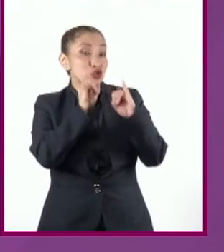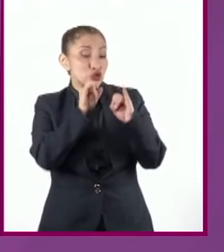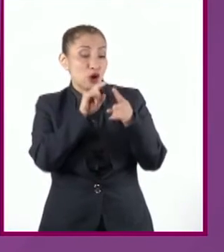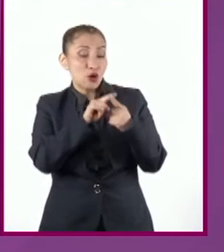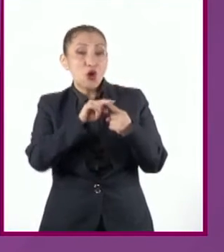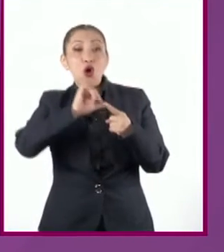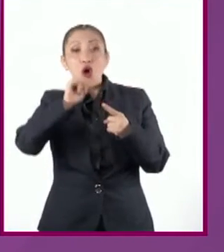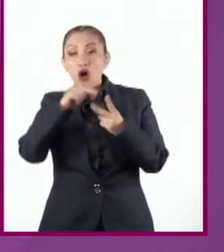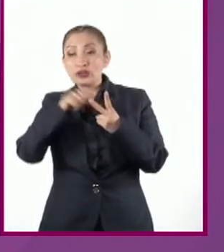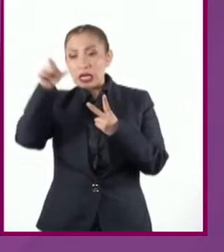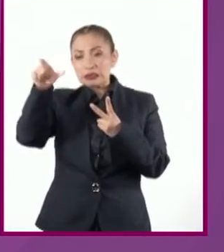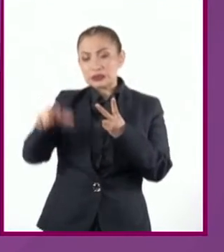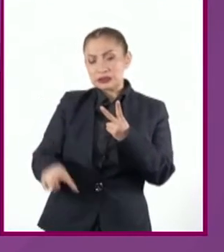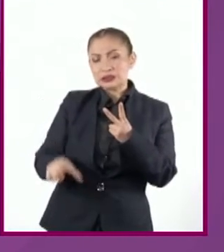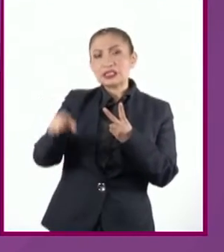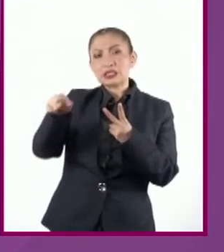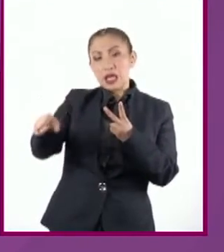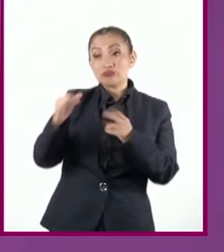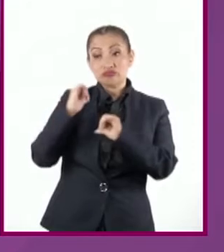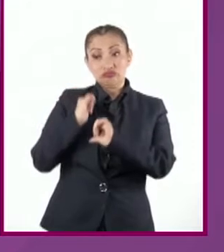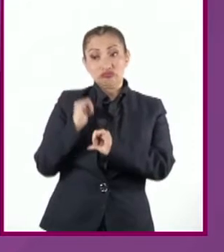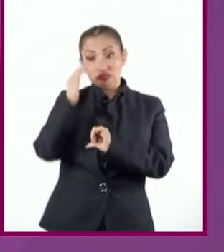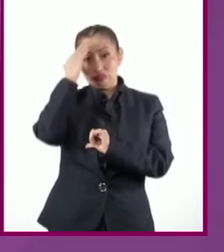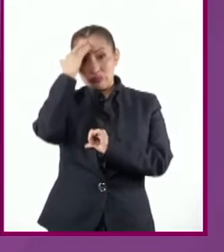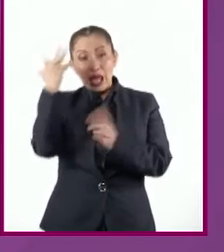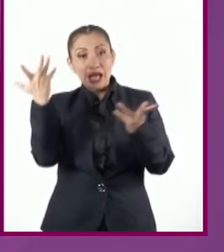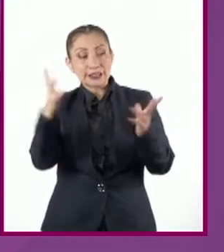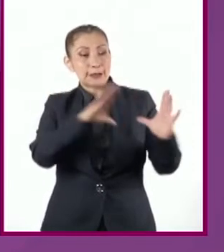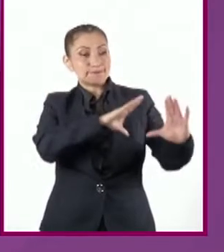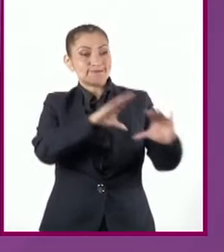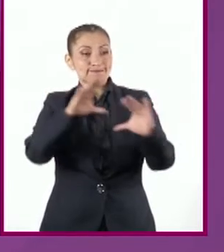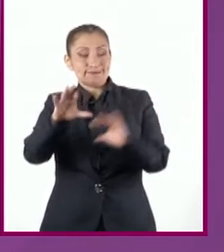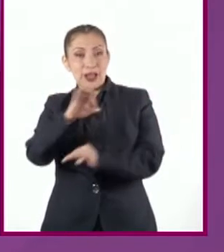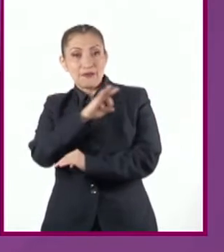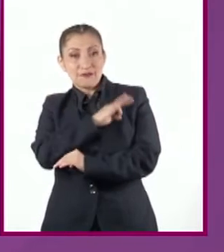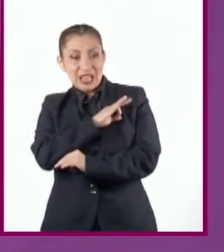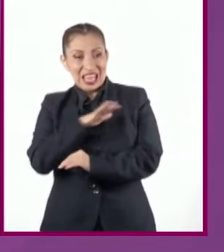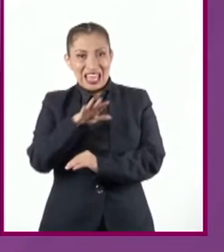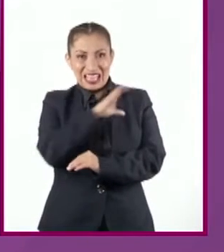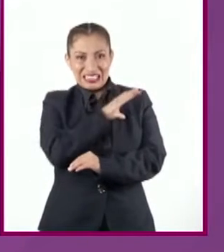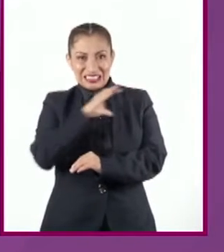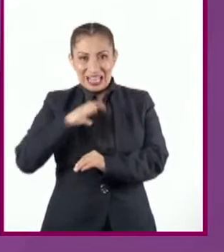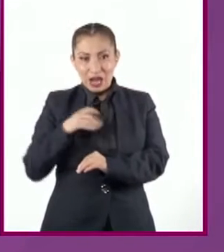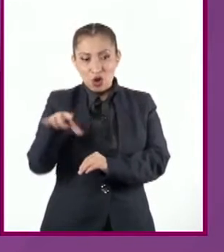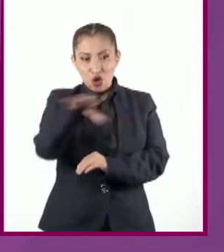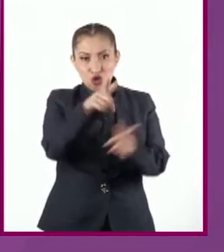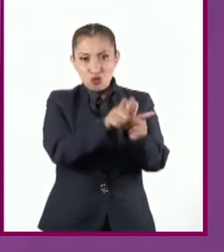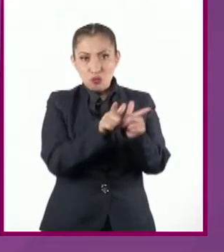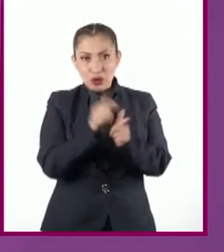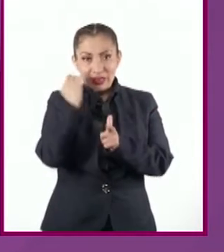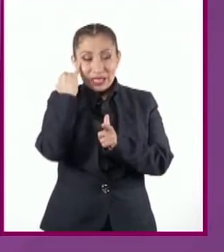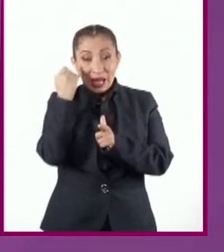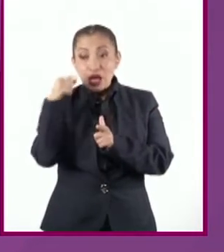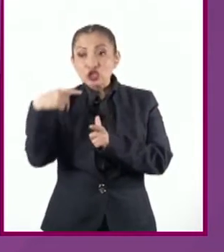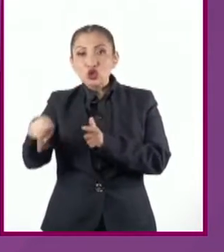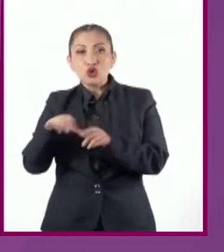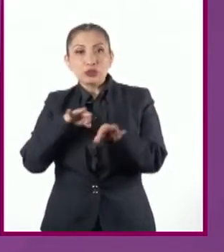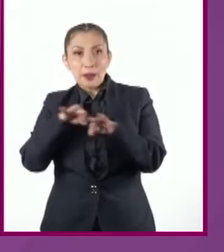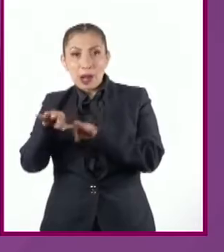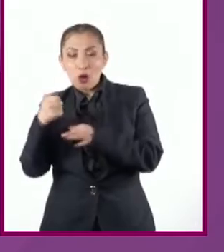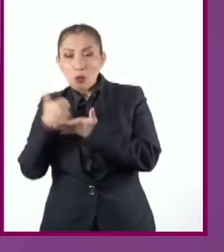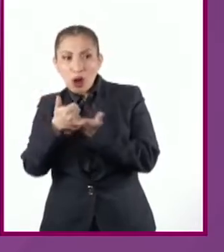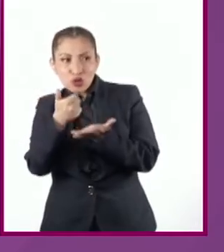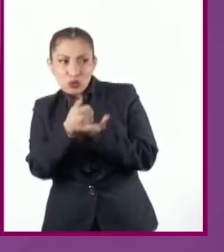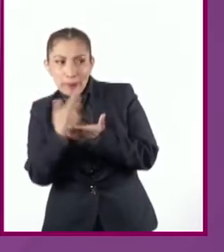por otro, su figura, la encargada de predicar la fe cristiana entre los indígenas, y sus funciones como estratega.